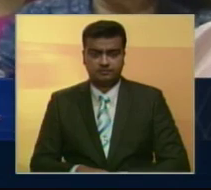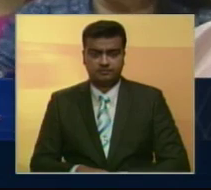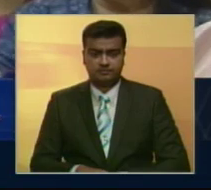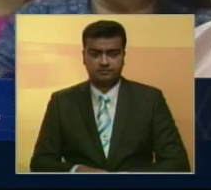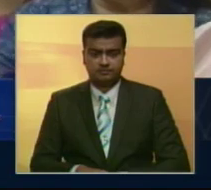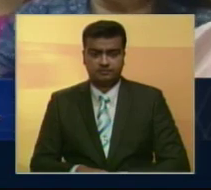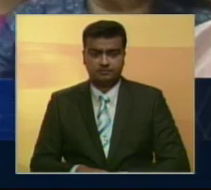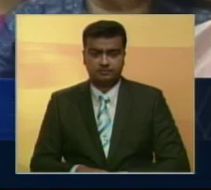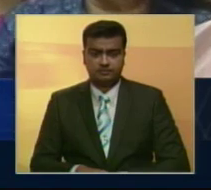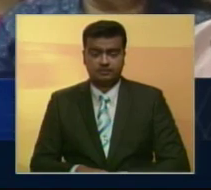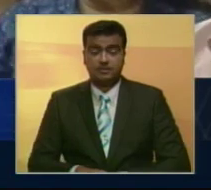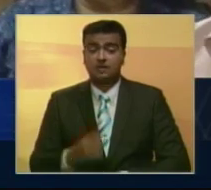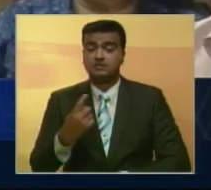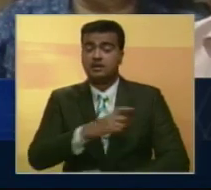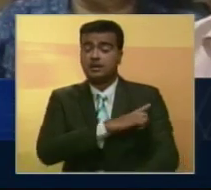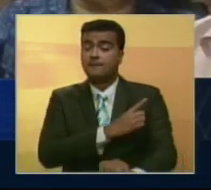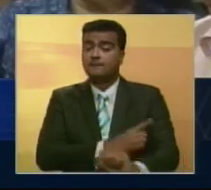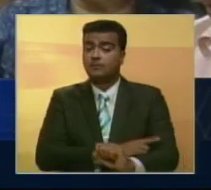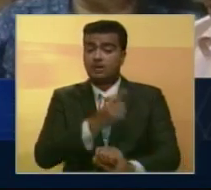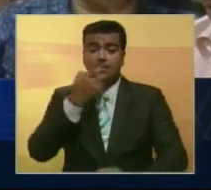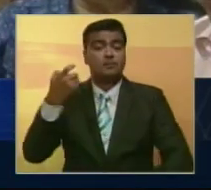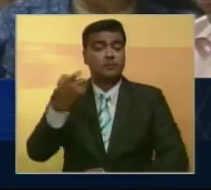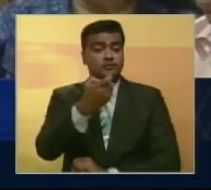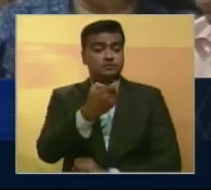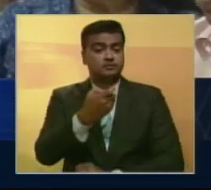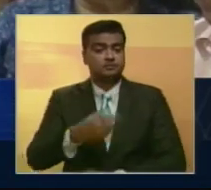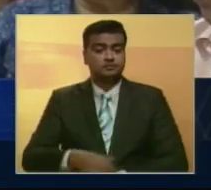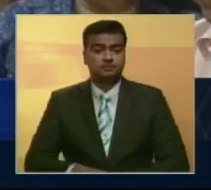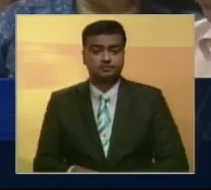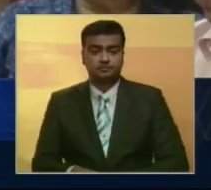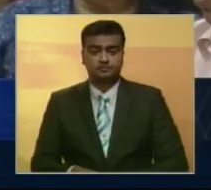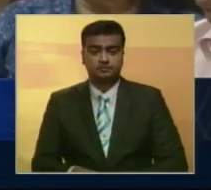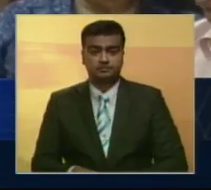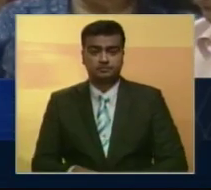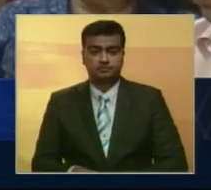La necesidad de que el poder popular sea